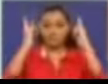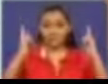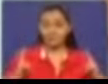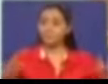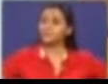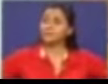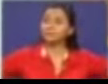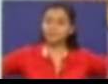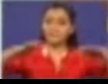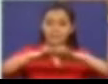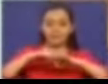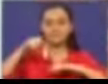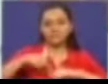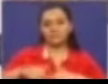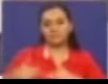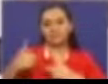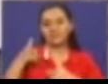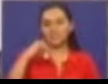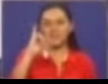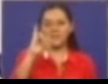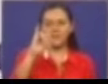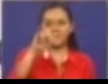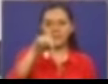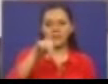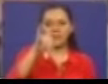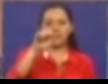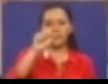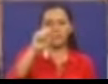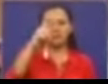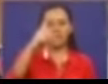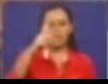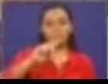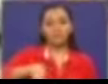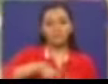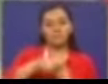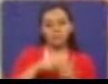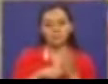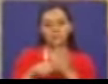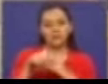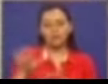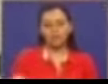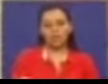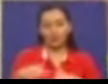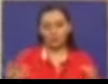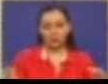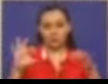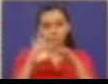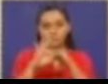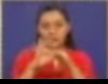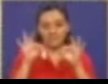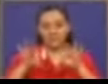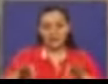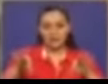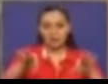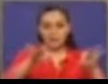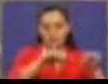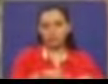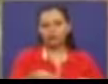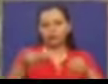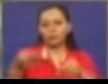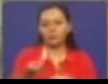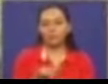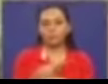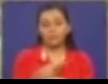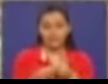están a cargo del INIAP. Hay una coordinación perfecta con el MAGAP y enseguida esa semilla va a manos de los productores.